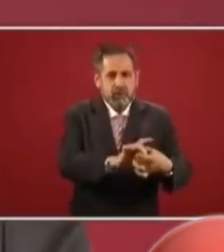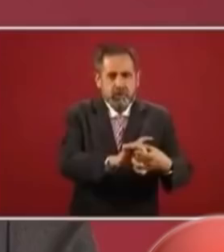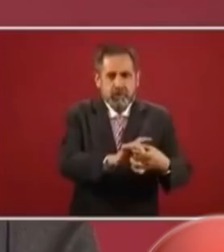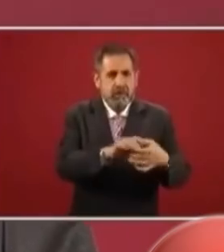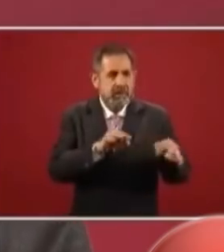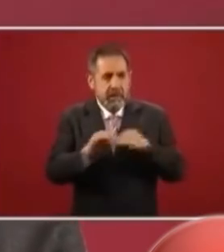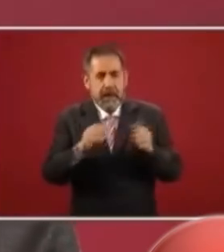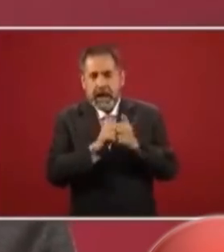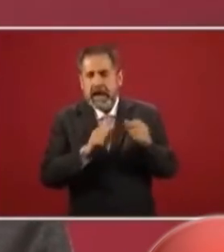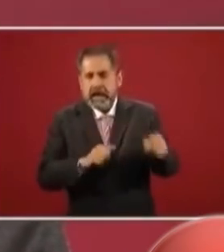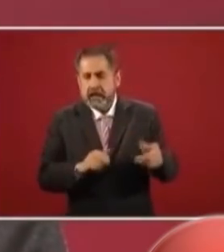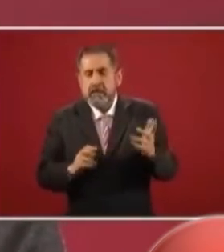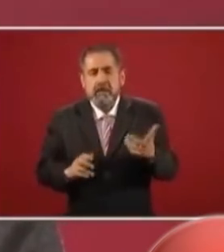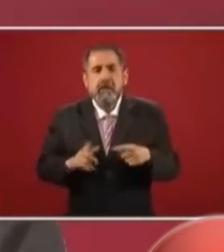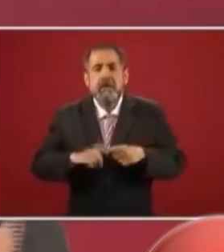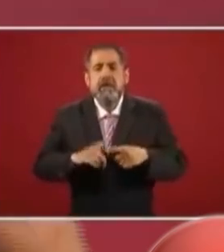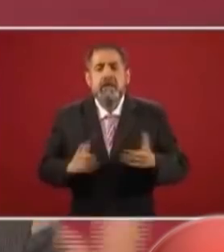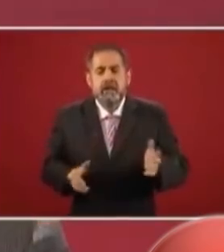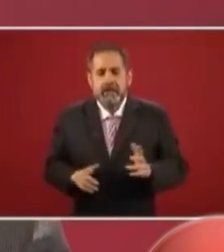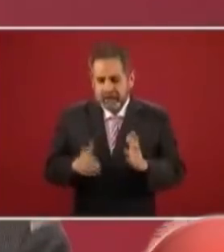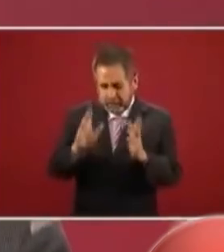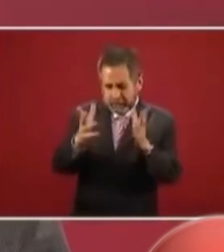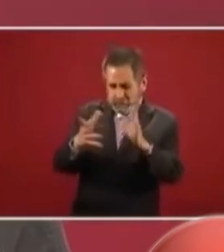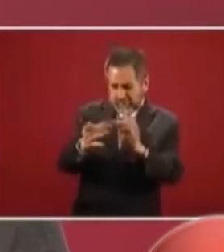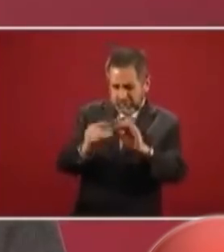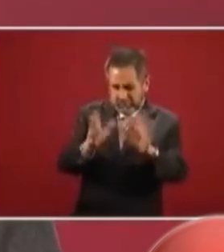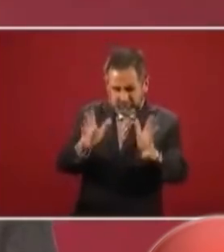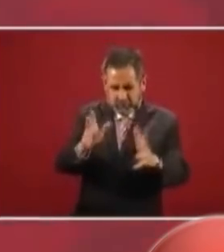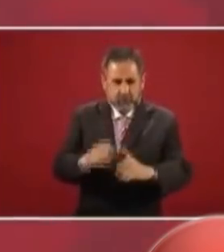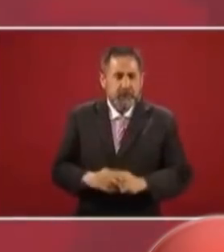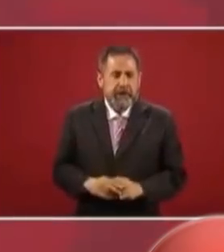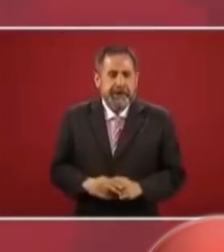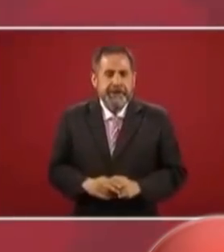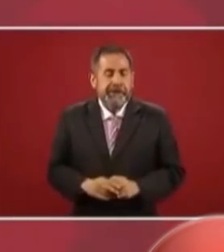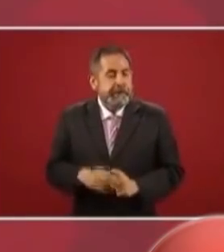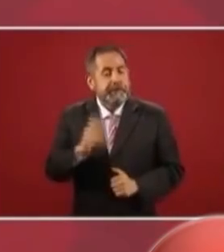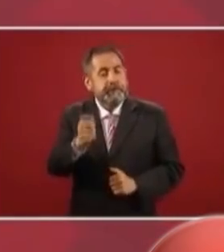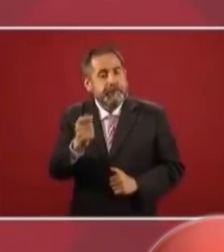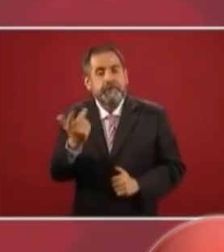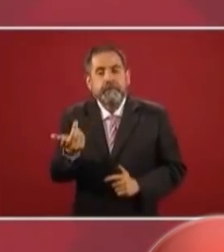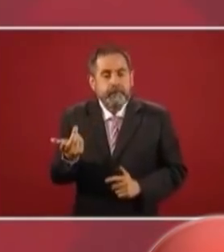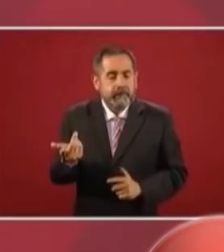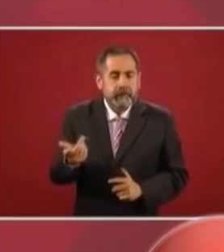queremos trabajar, para explicarlo así. Entonces,